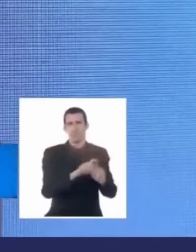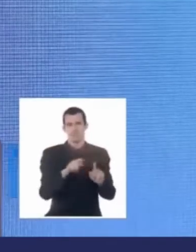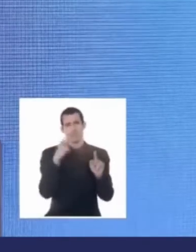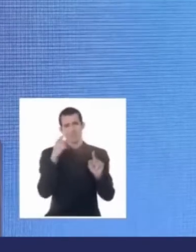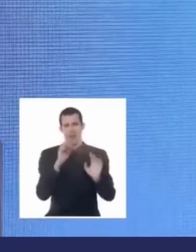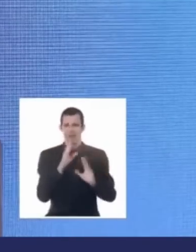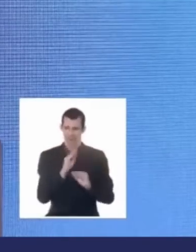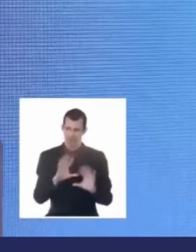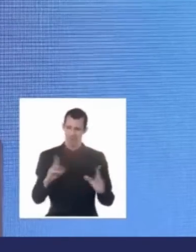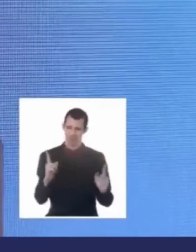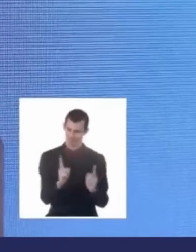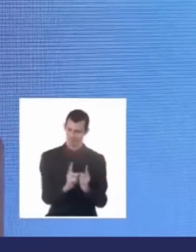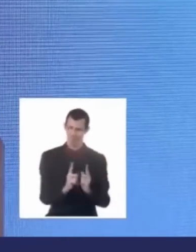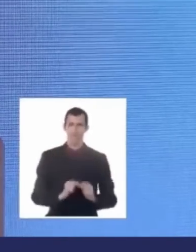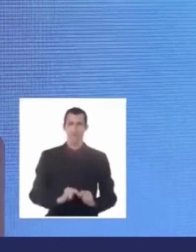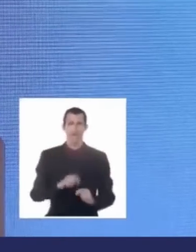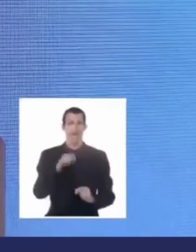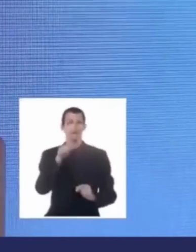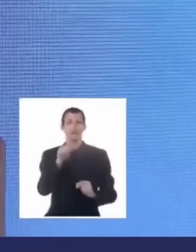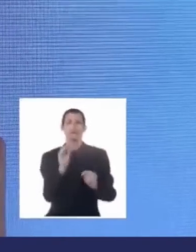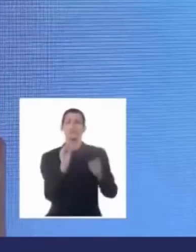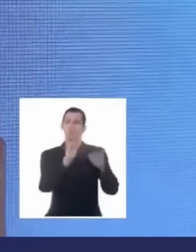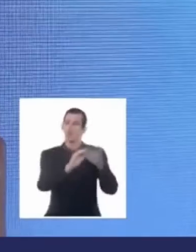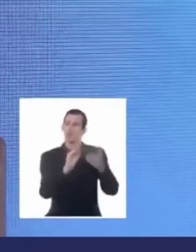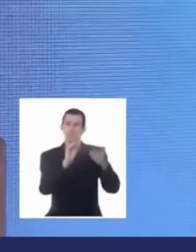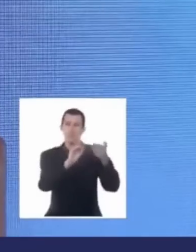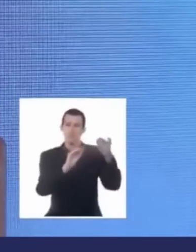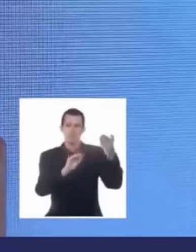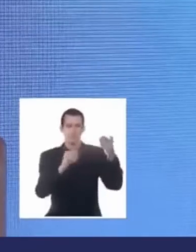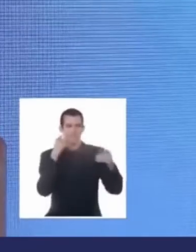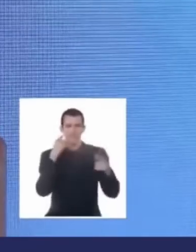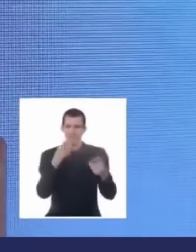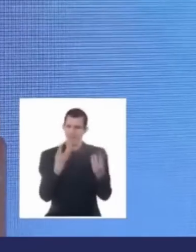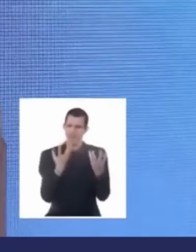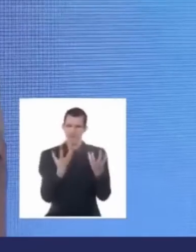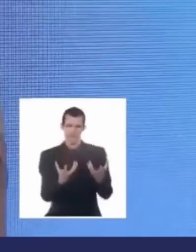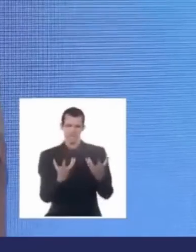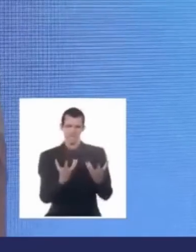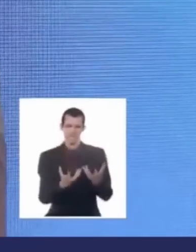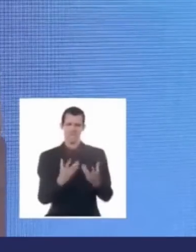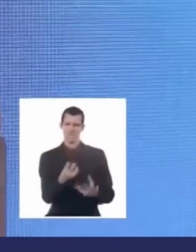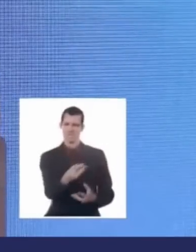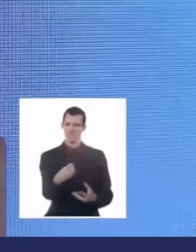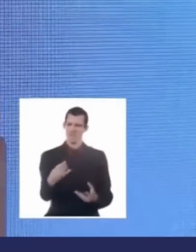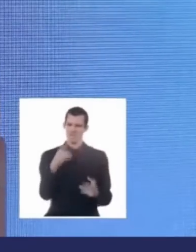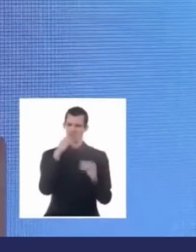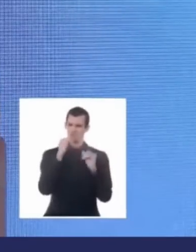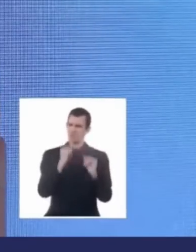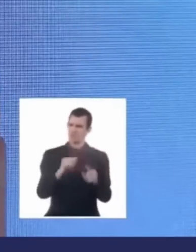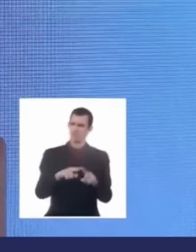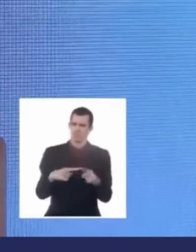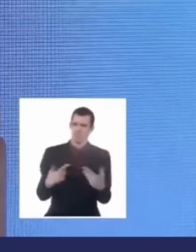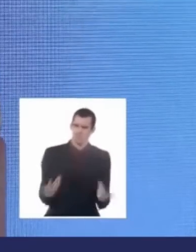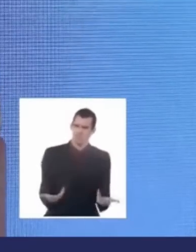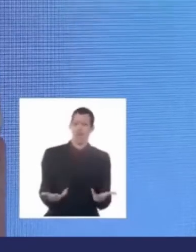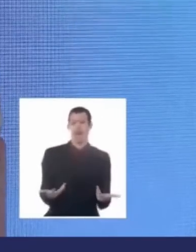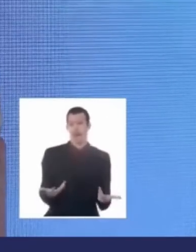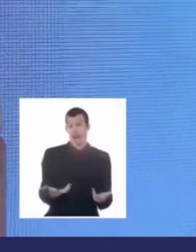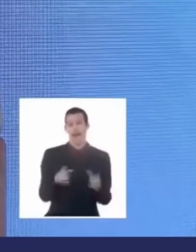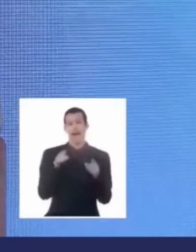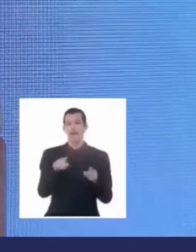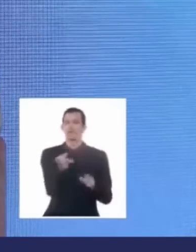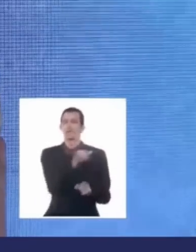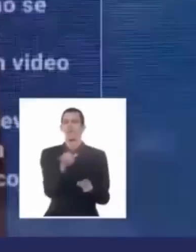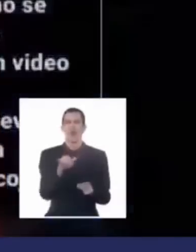la campaña mediática que contra el Ministerio de interior y especial contra el trabajo de la policía lleva a cabo el el enemigo y también